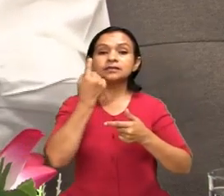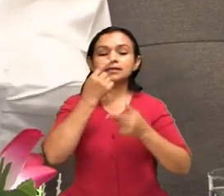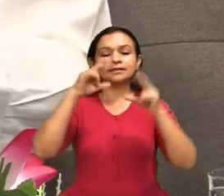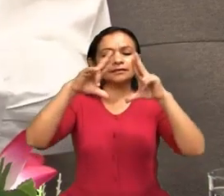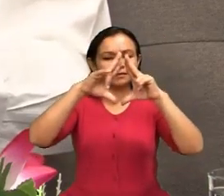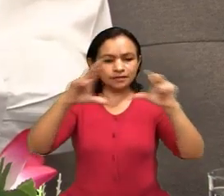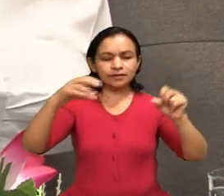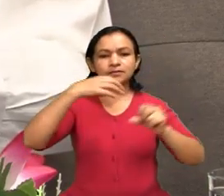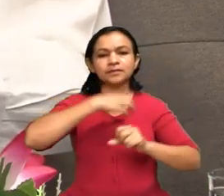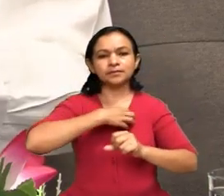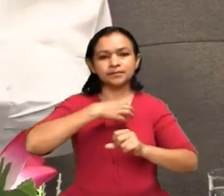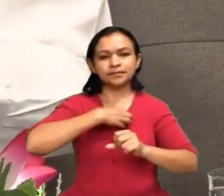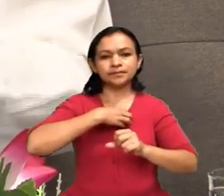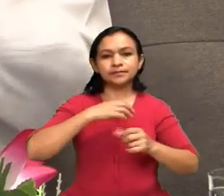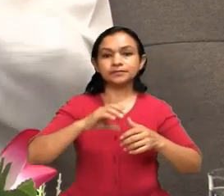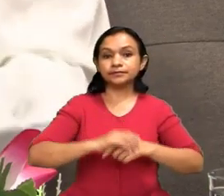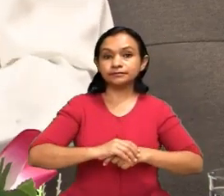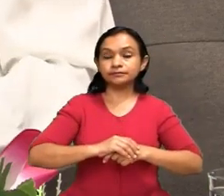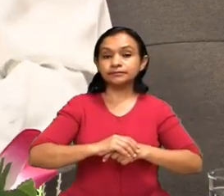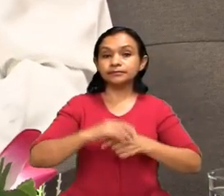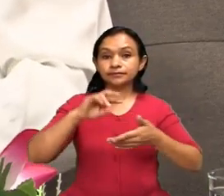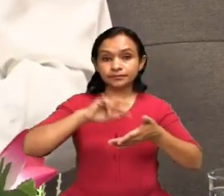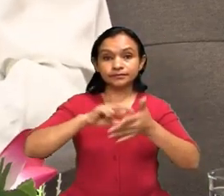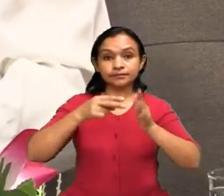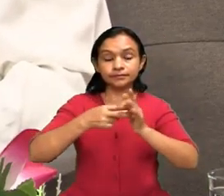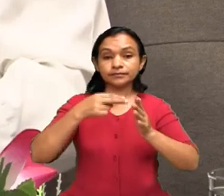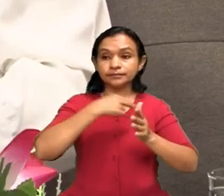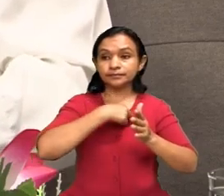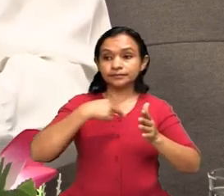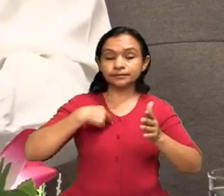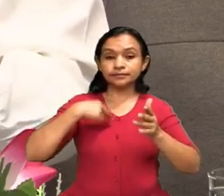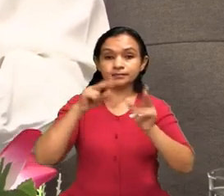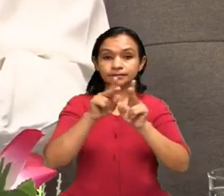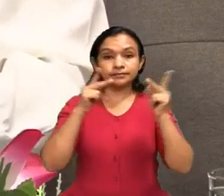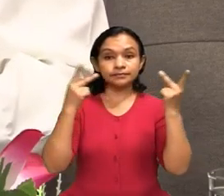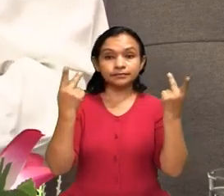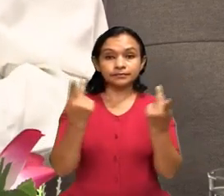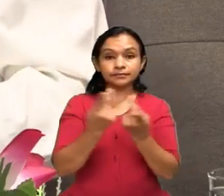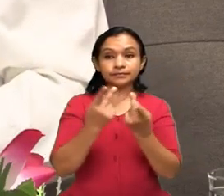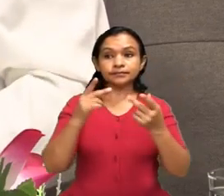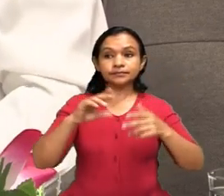Nicaragua." Eso es lo que somos, un pueblo de Sandino.